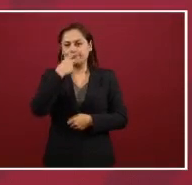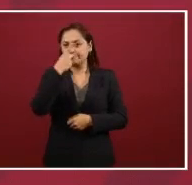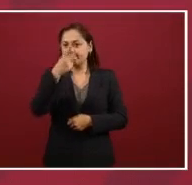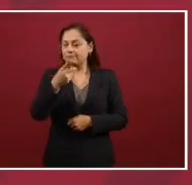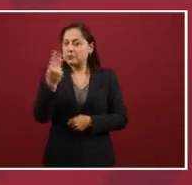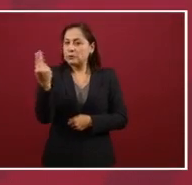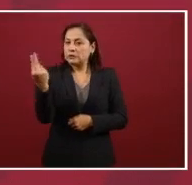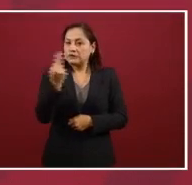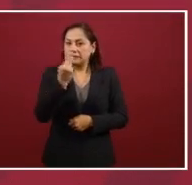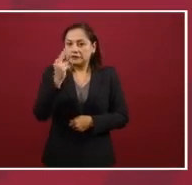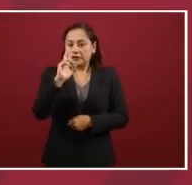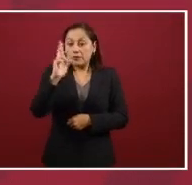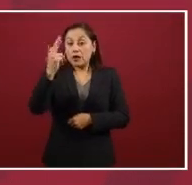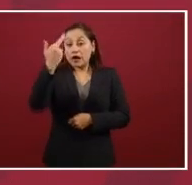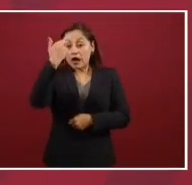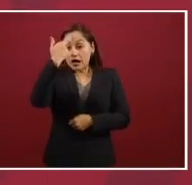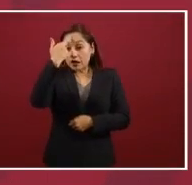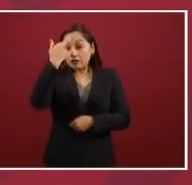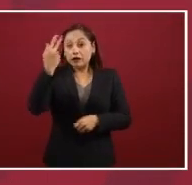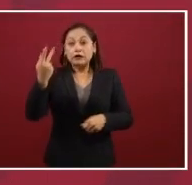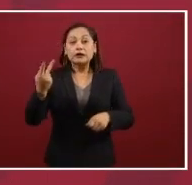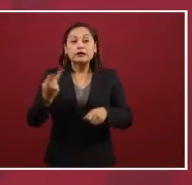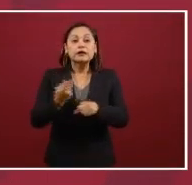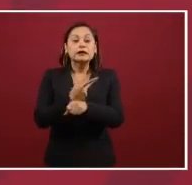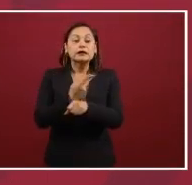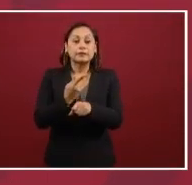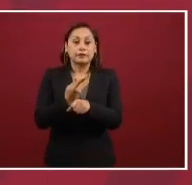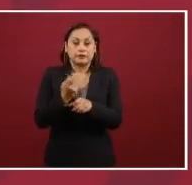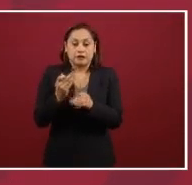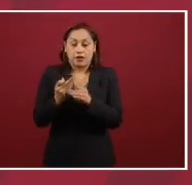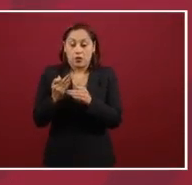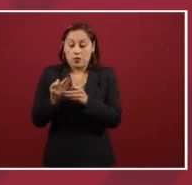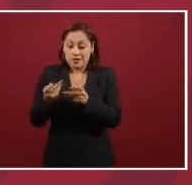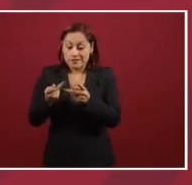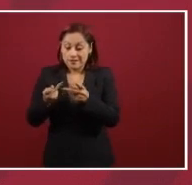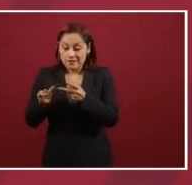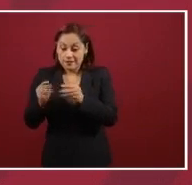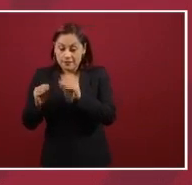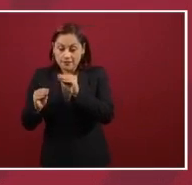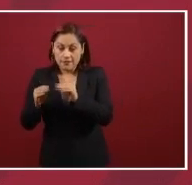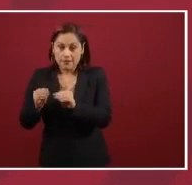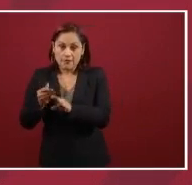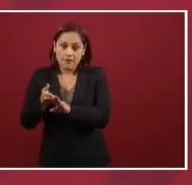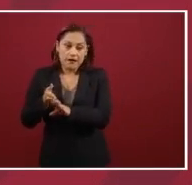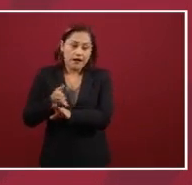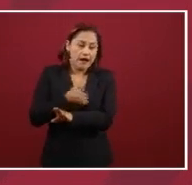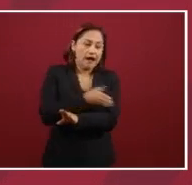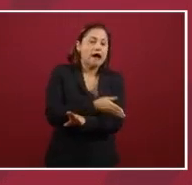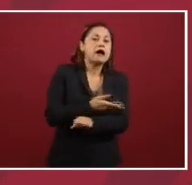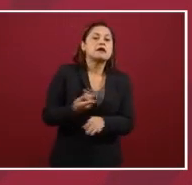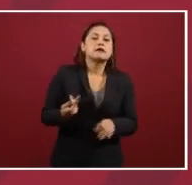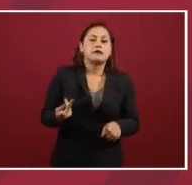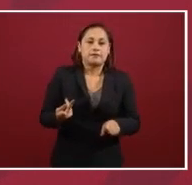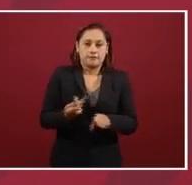Este plan lo hemos venido proponiendo desde hace mucho tiempo